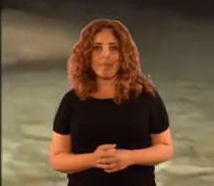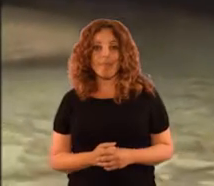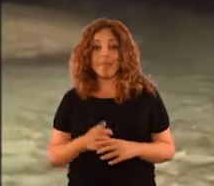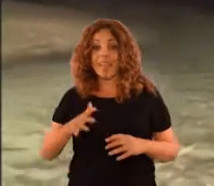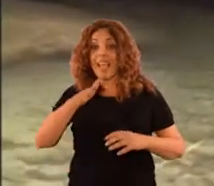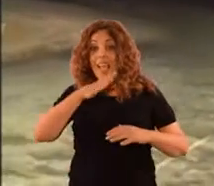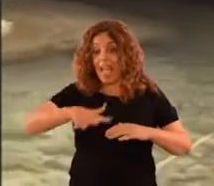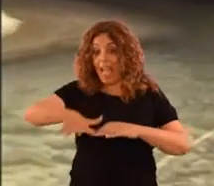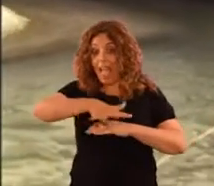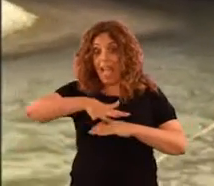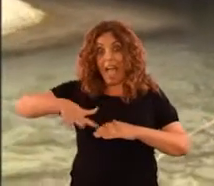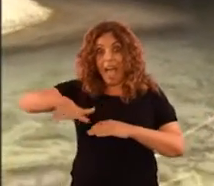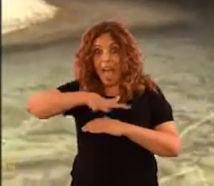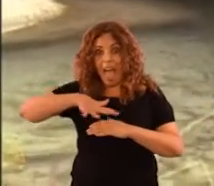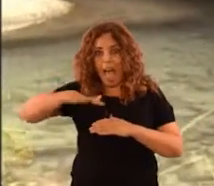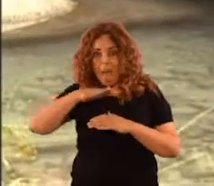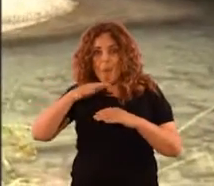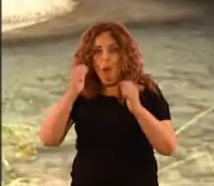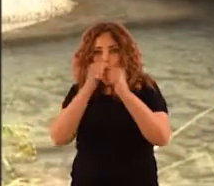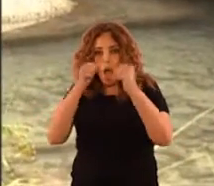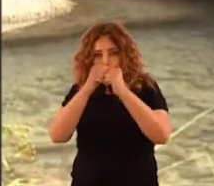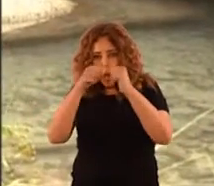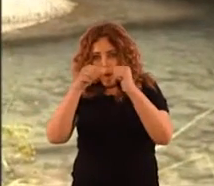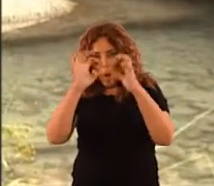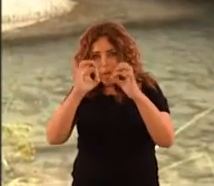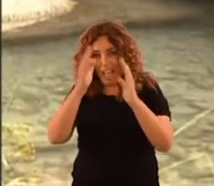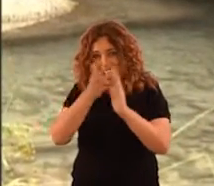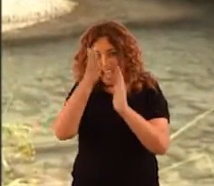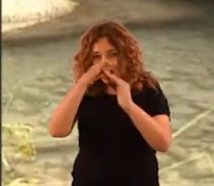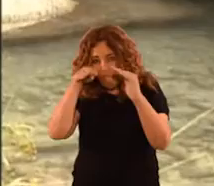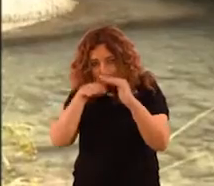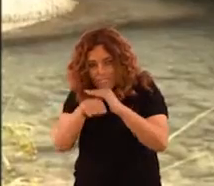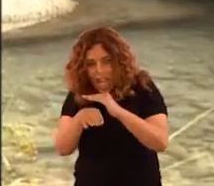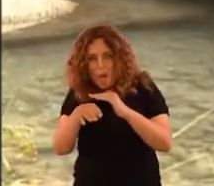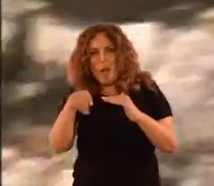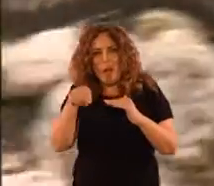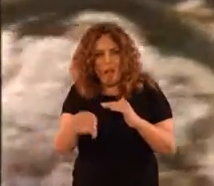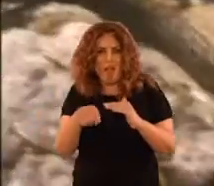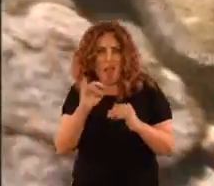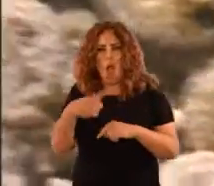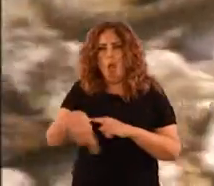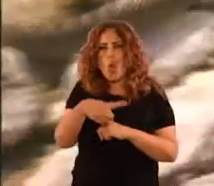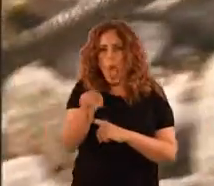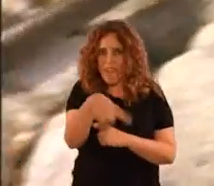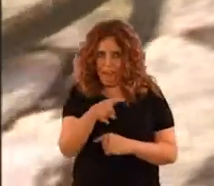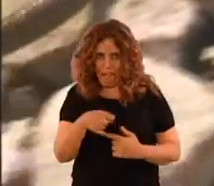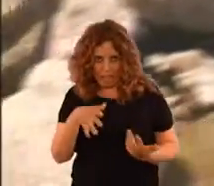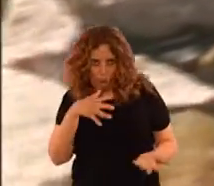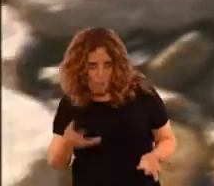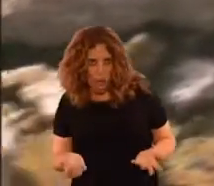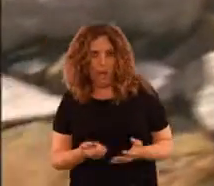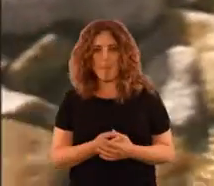En los remansos permanentes de agua, bajo el seguro cobijo que ofrecen los bloques desplomados de yeso, conviven la culebra de